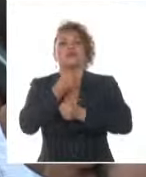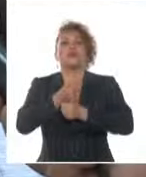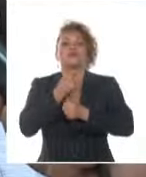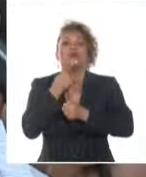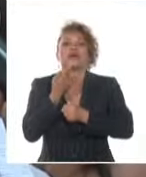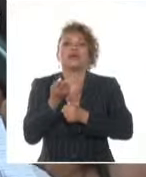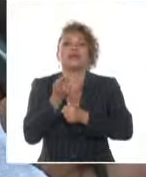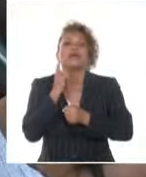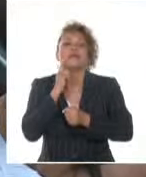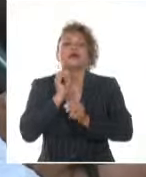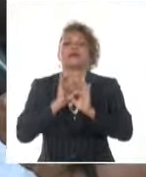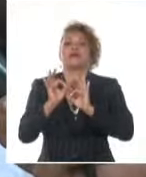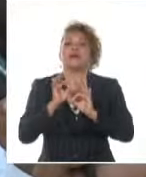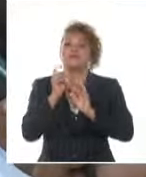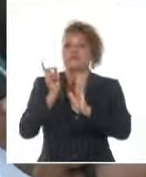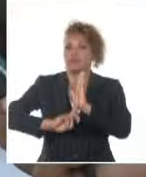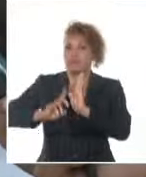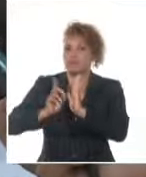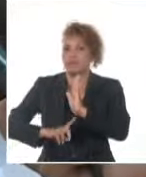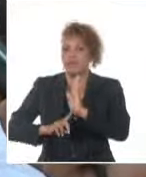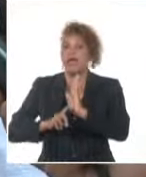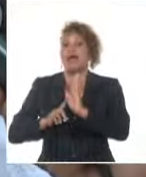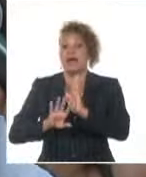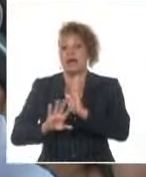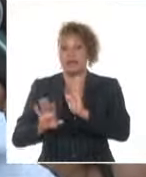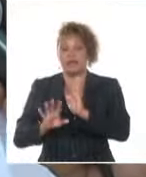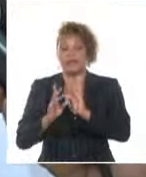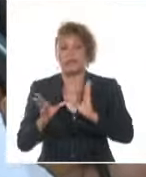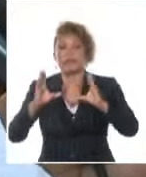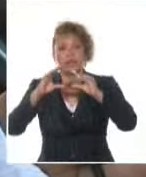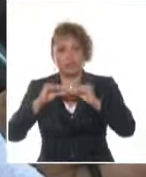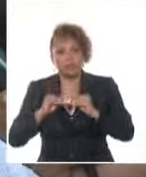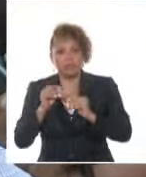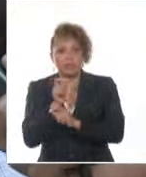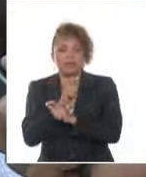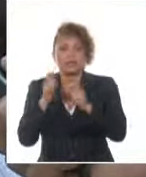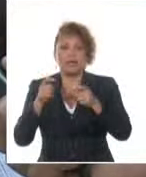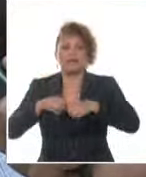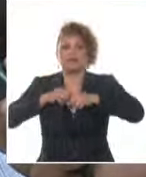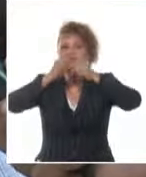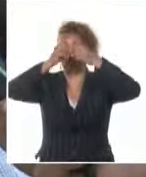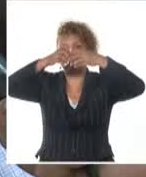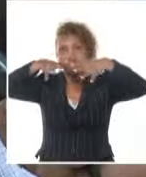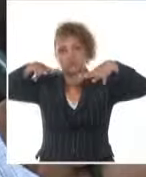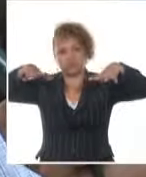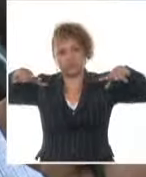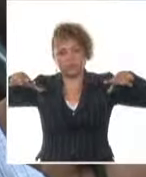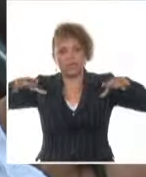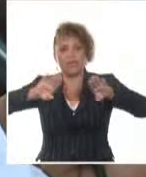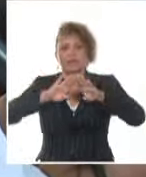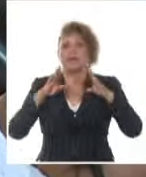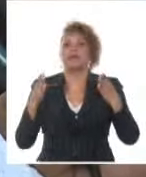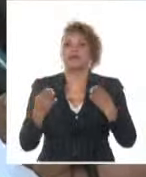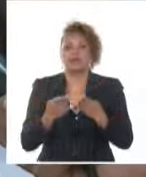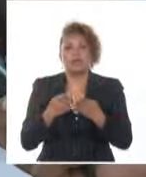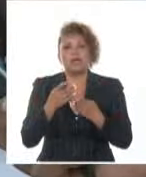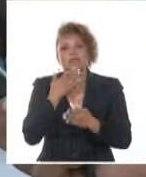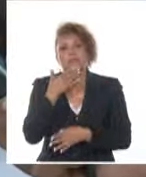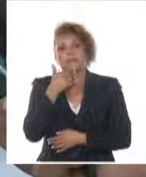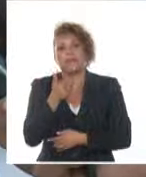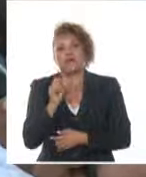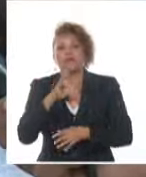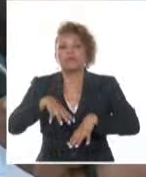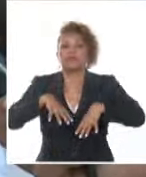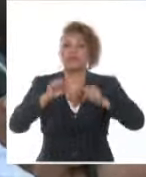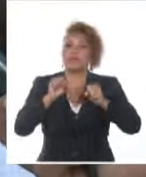de manera tal que nos permita que en la noche madrugada tengamos la mayor disponibilidad posible en la generación distribuida y nos permita reducir las afectaciones en